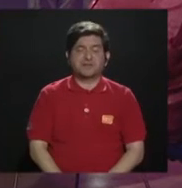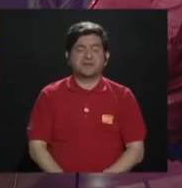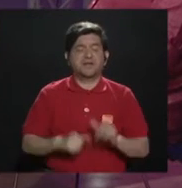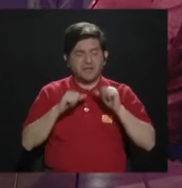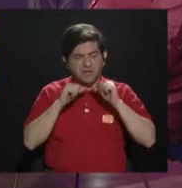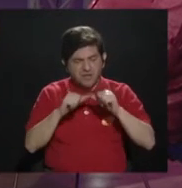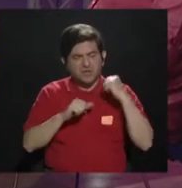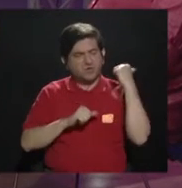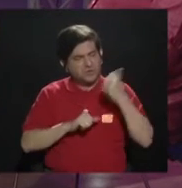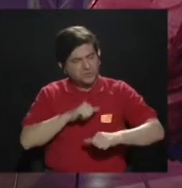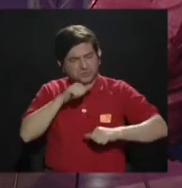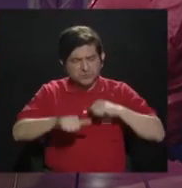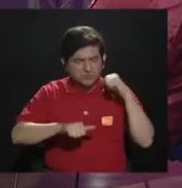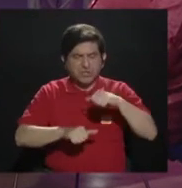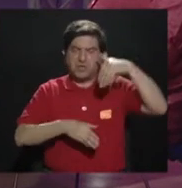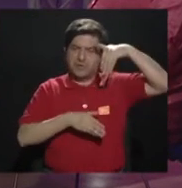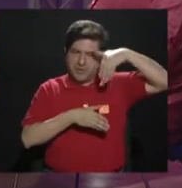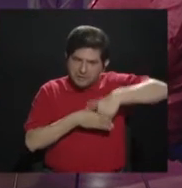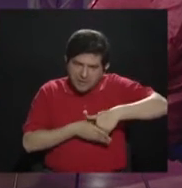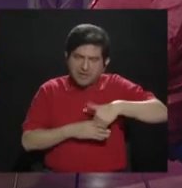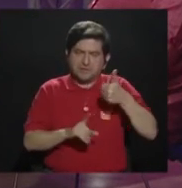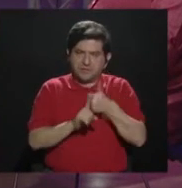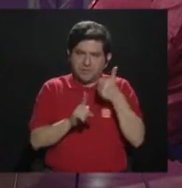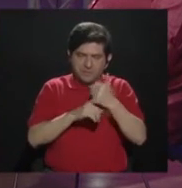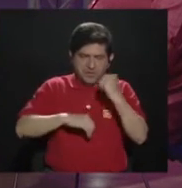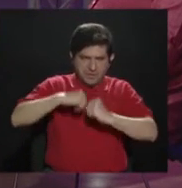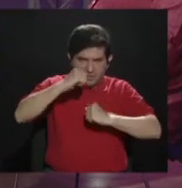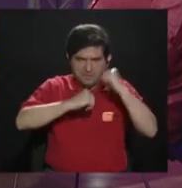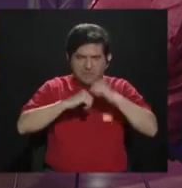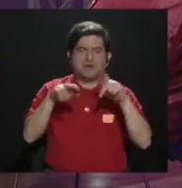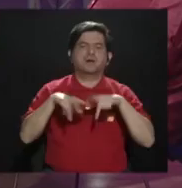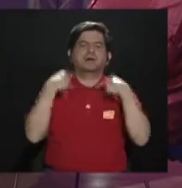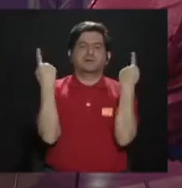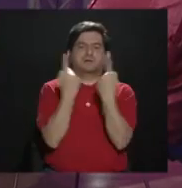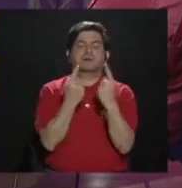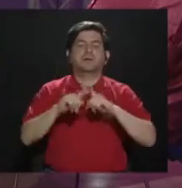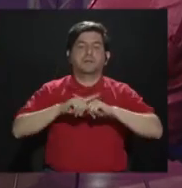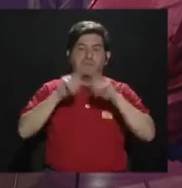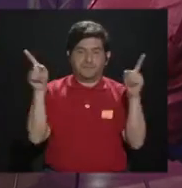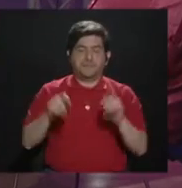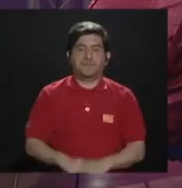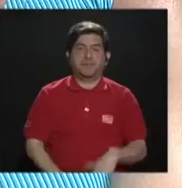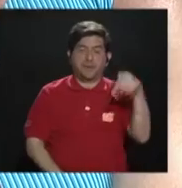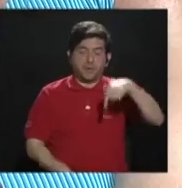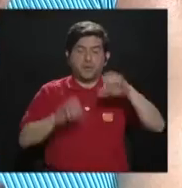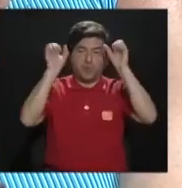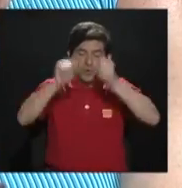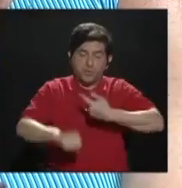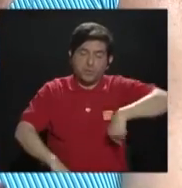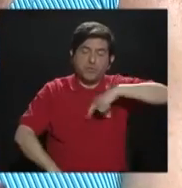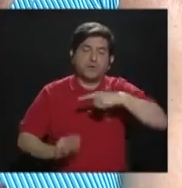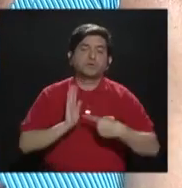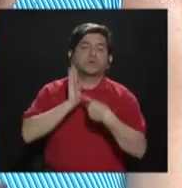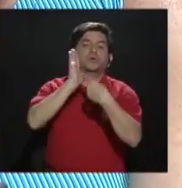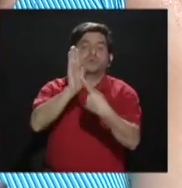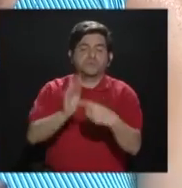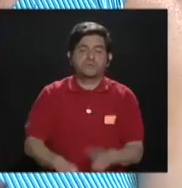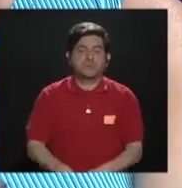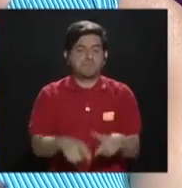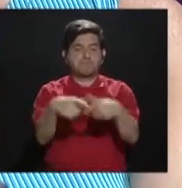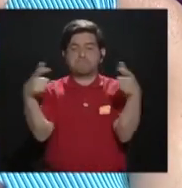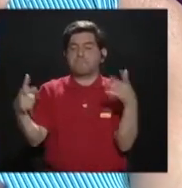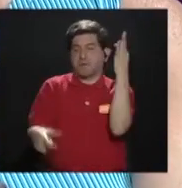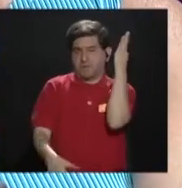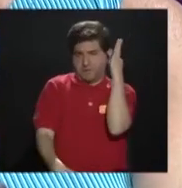mucho por pelear hacia dentro de nuestra propia estructura partidaria, pero sí hoy podemos evidenciar que la mayoría